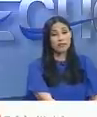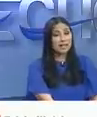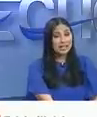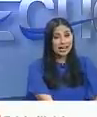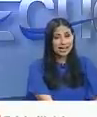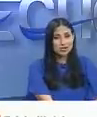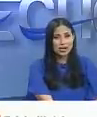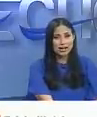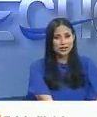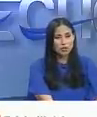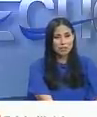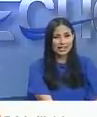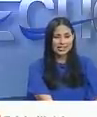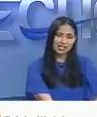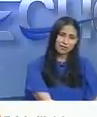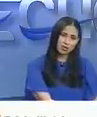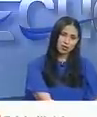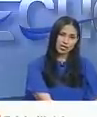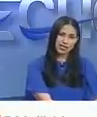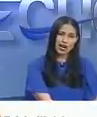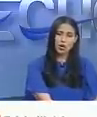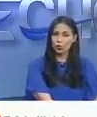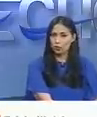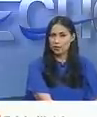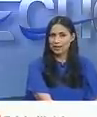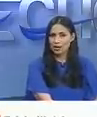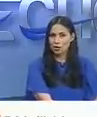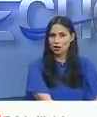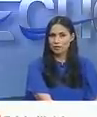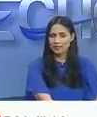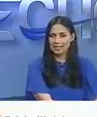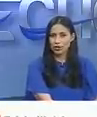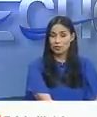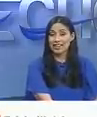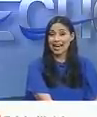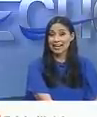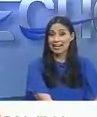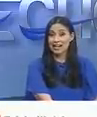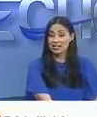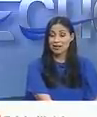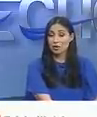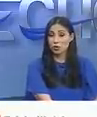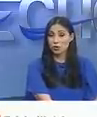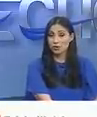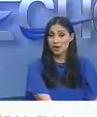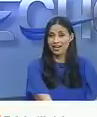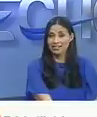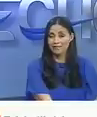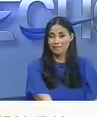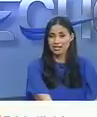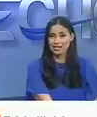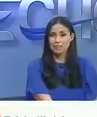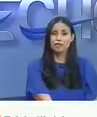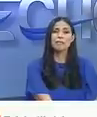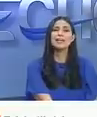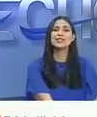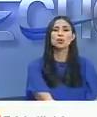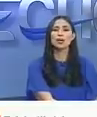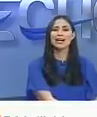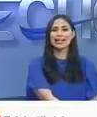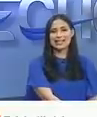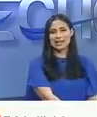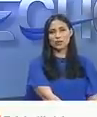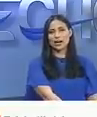¿Sabías que Profamilia es una red completa en servicios de salud? Cuentan con hospital, clínicas, laboratorios, imágenes y farmacia.